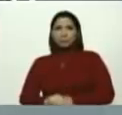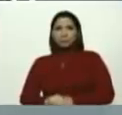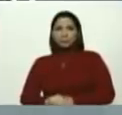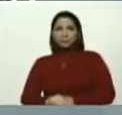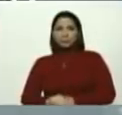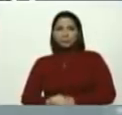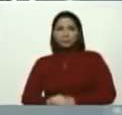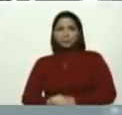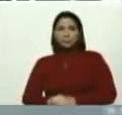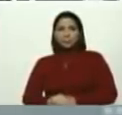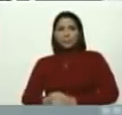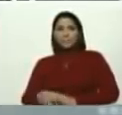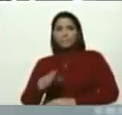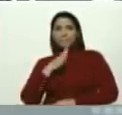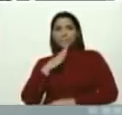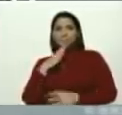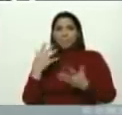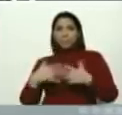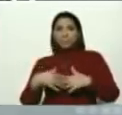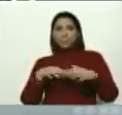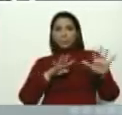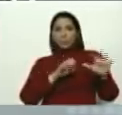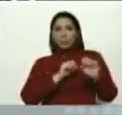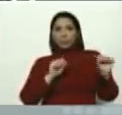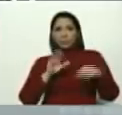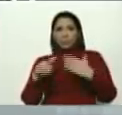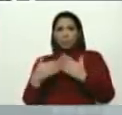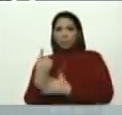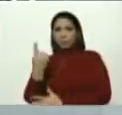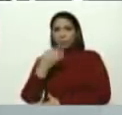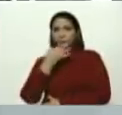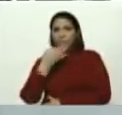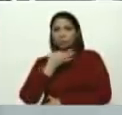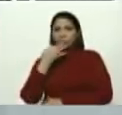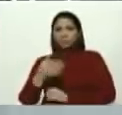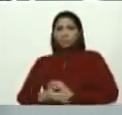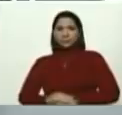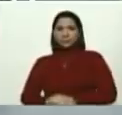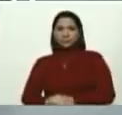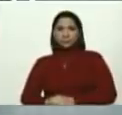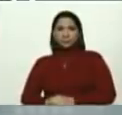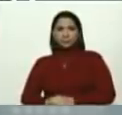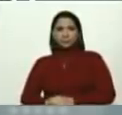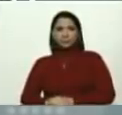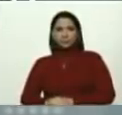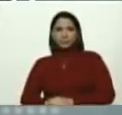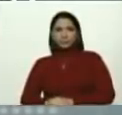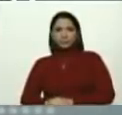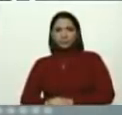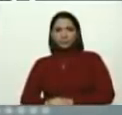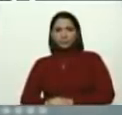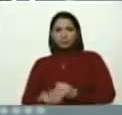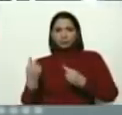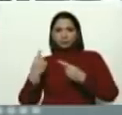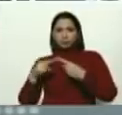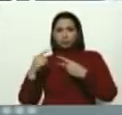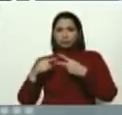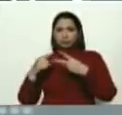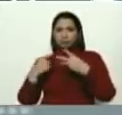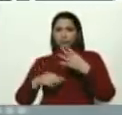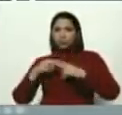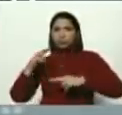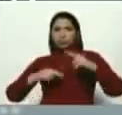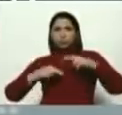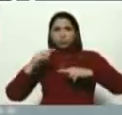las agencias bancarias, de 9 de la mañana a 1 de la tarde, las ferreterías, materiales de